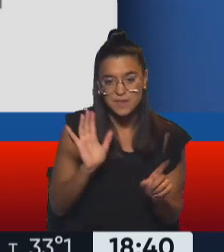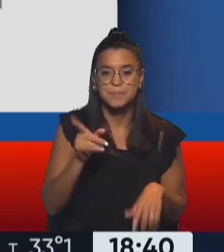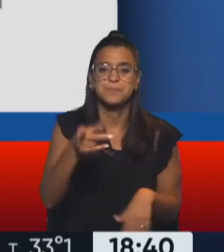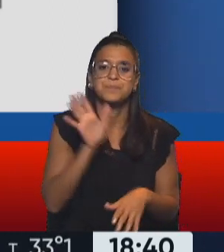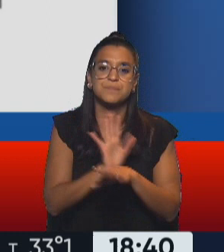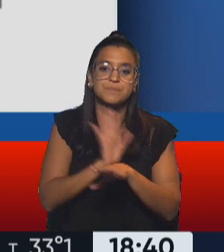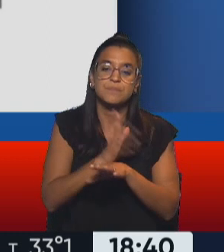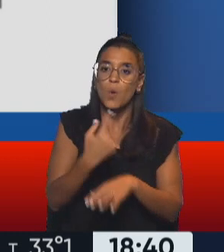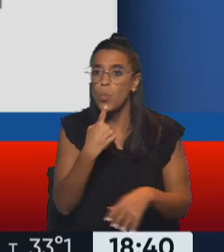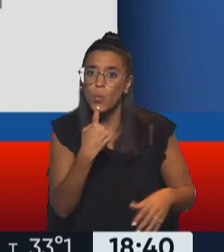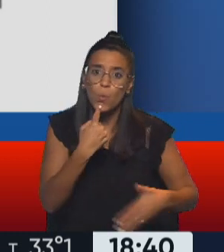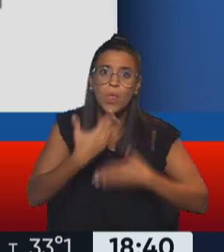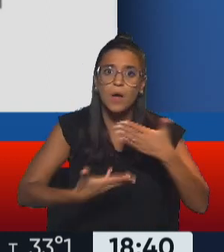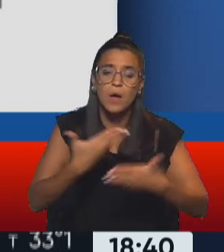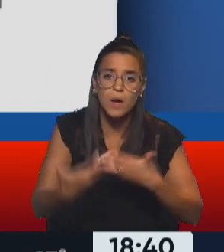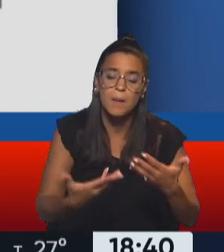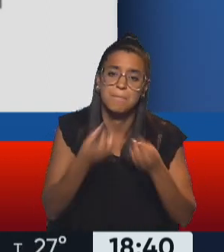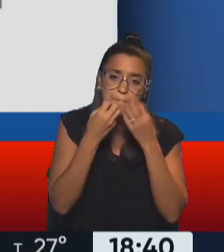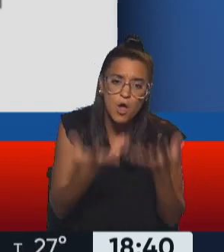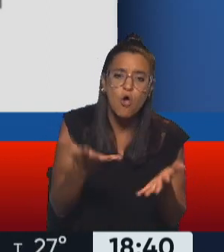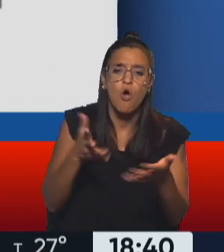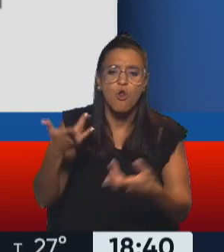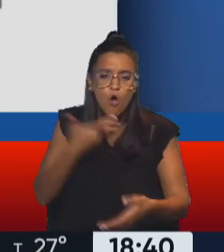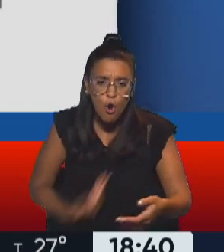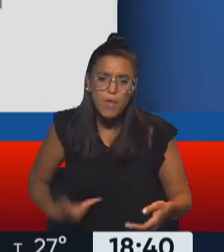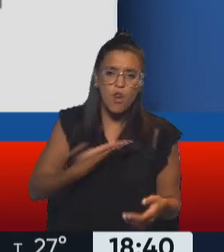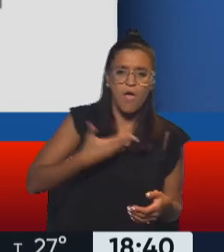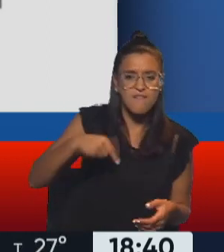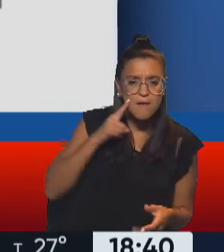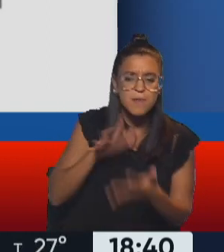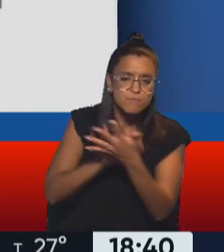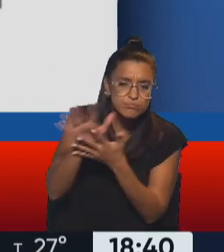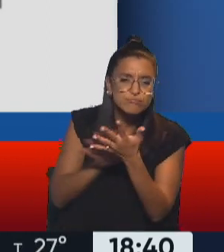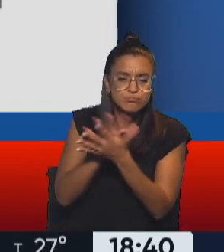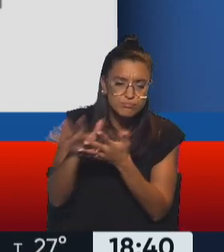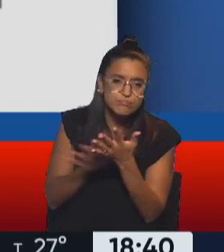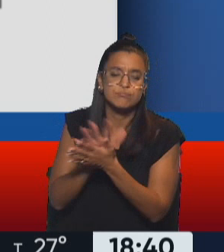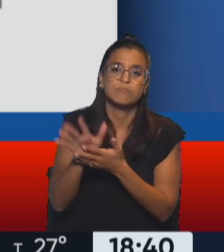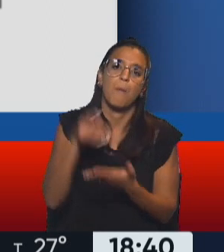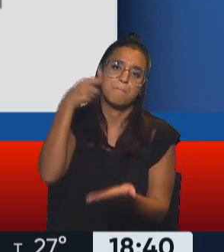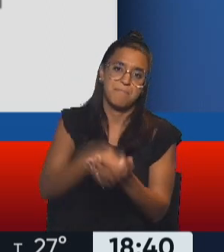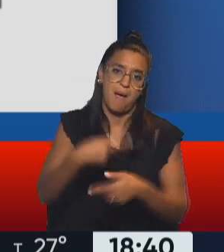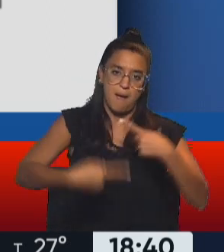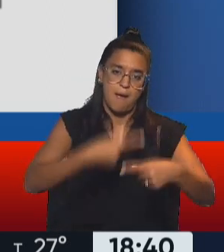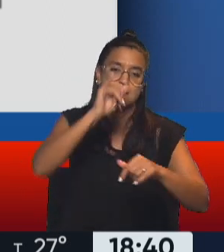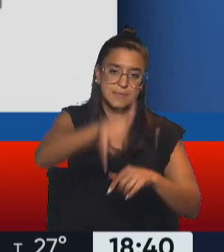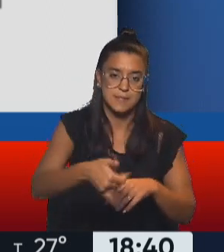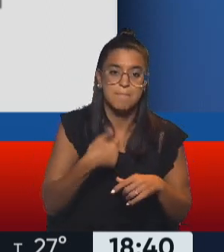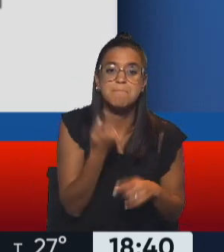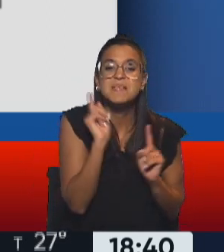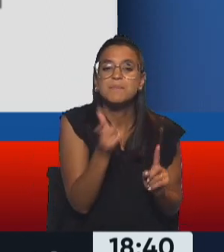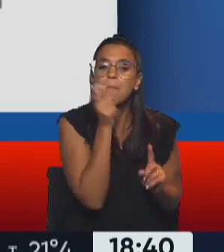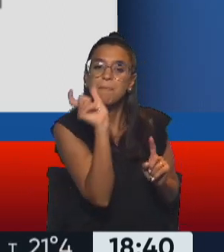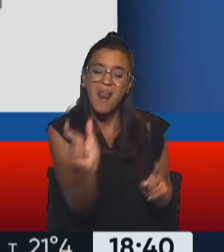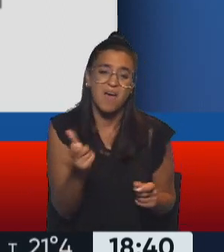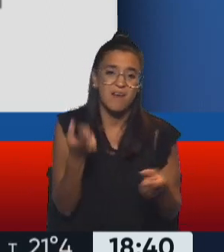impide el aumento de la incertidumbre. Las conversaciones del gobierno y el FMI han evitado el default. Fíjate que aparece la misma palabra